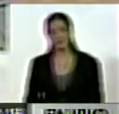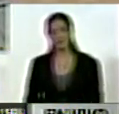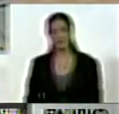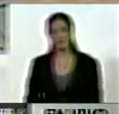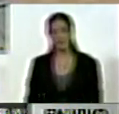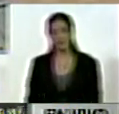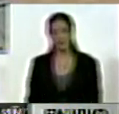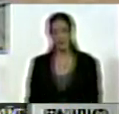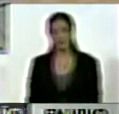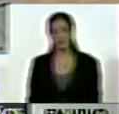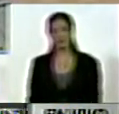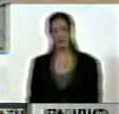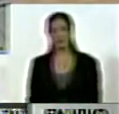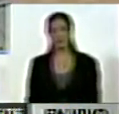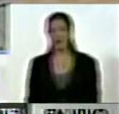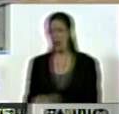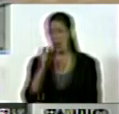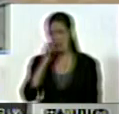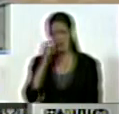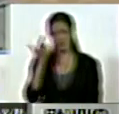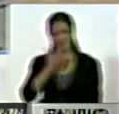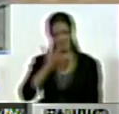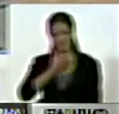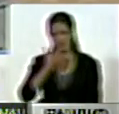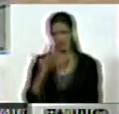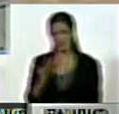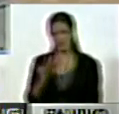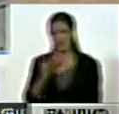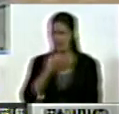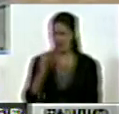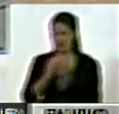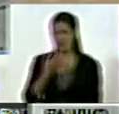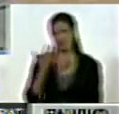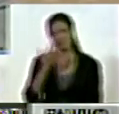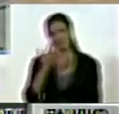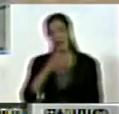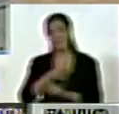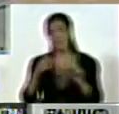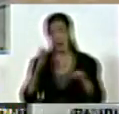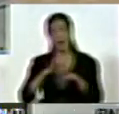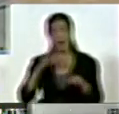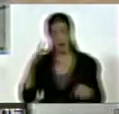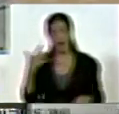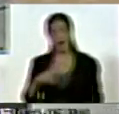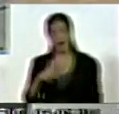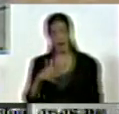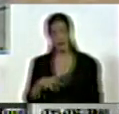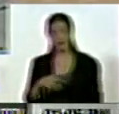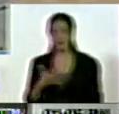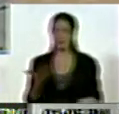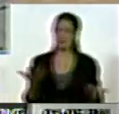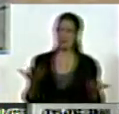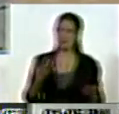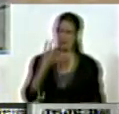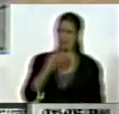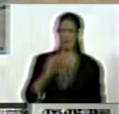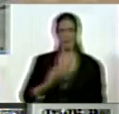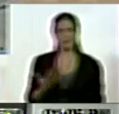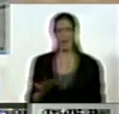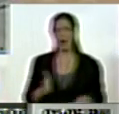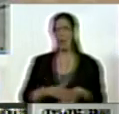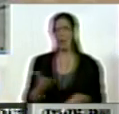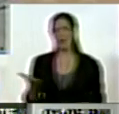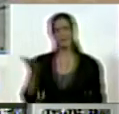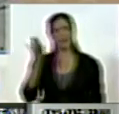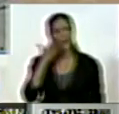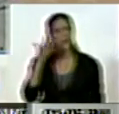Si no fuera tan poco serio, daría risa, pero como es muy grave, es trágico, porque